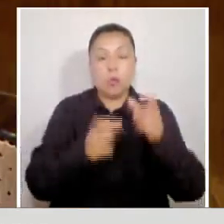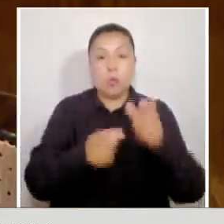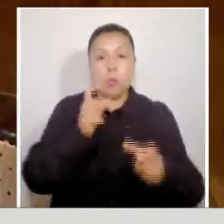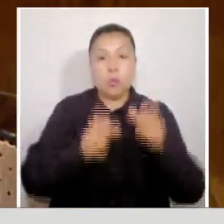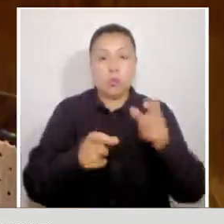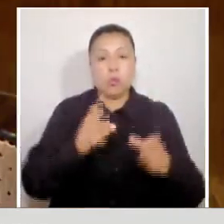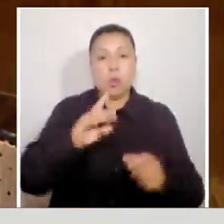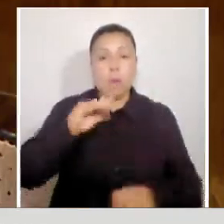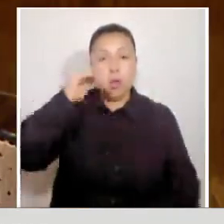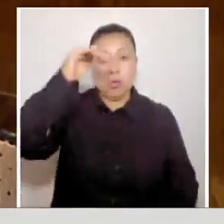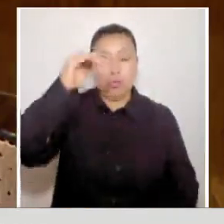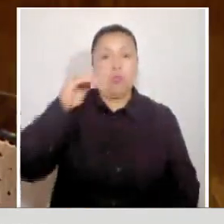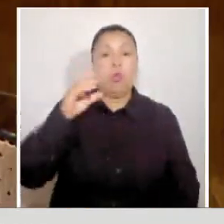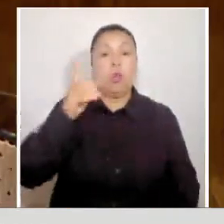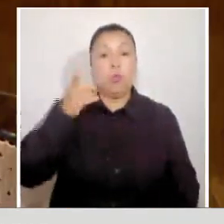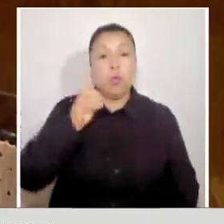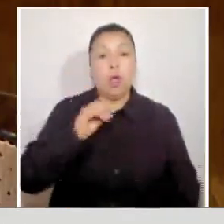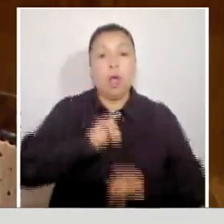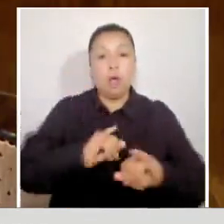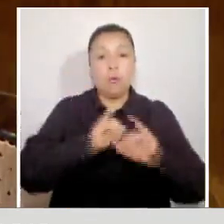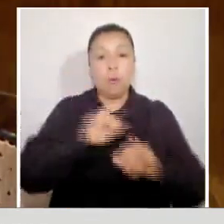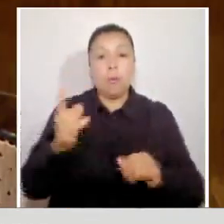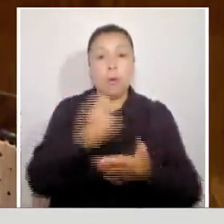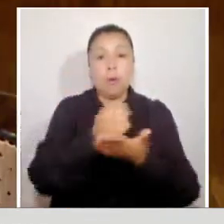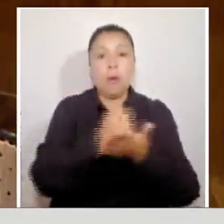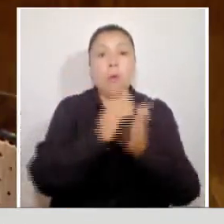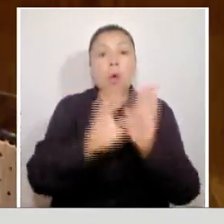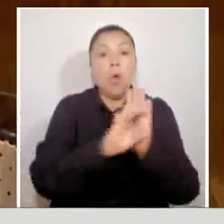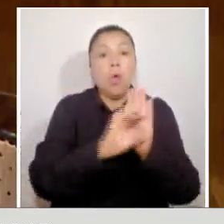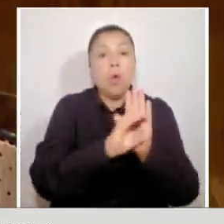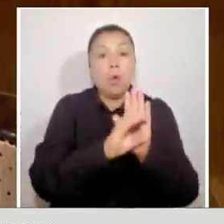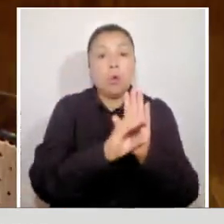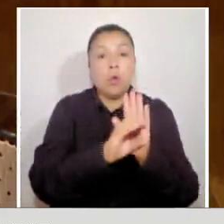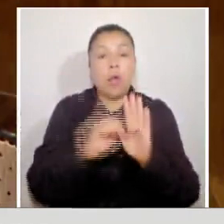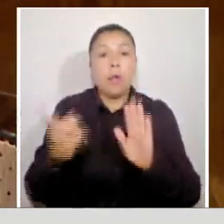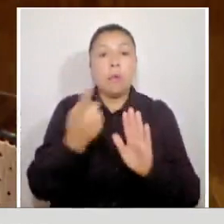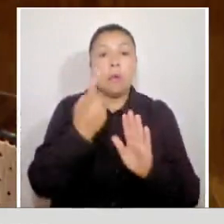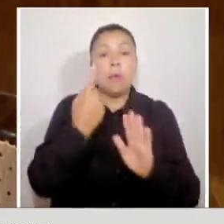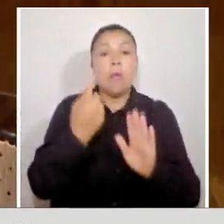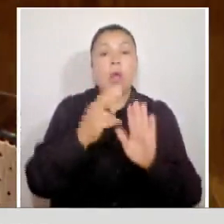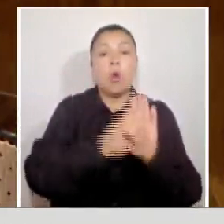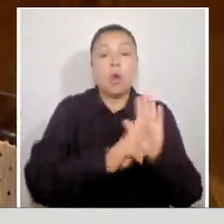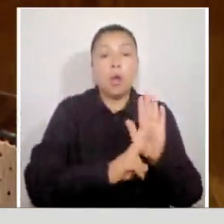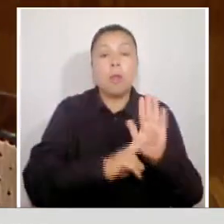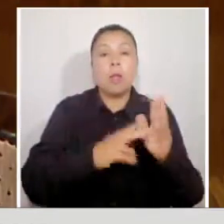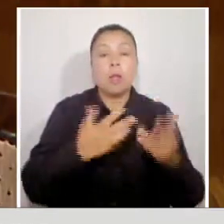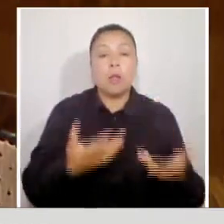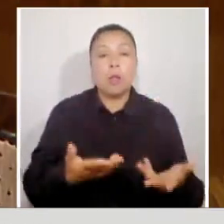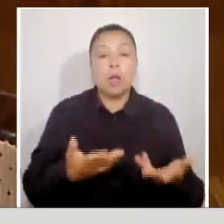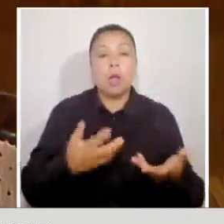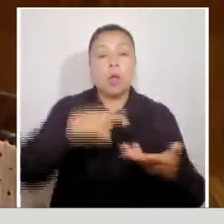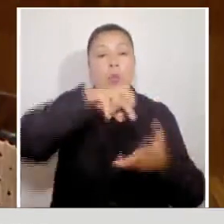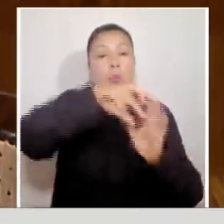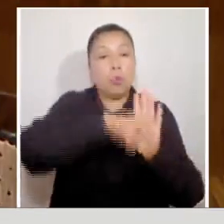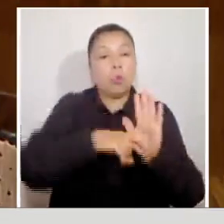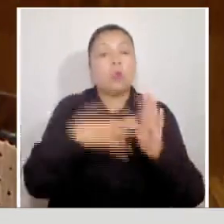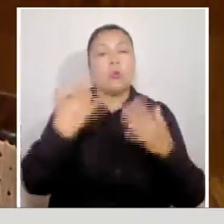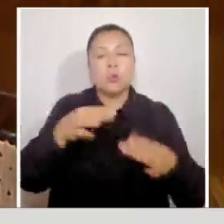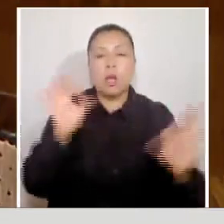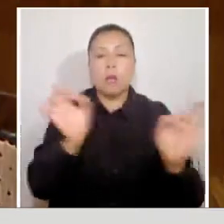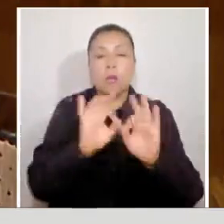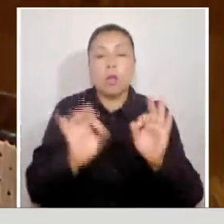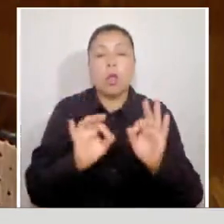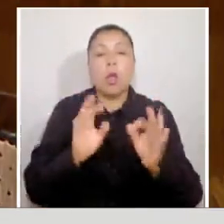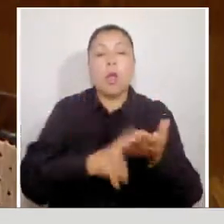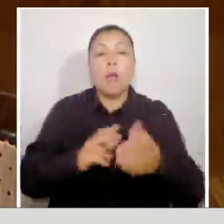vienen a informar en primer trámite constitucional y primero reglamentario el proyecto ya referido originado en moción